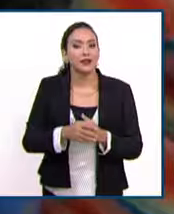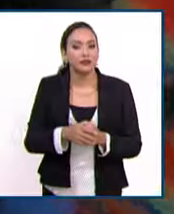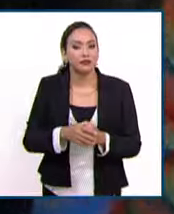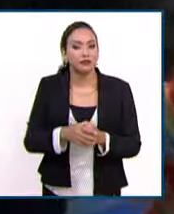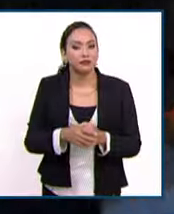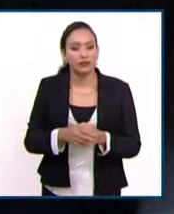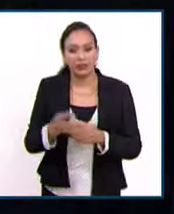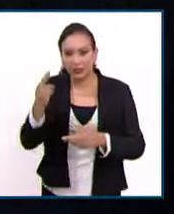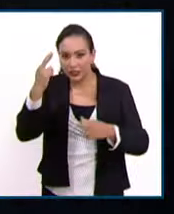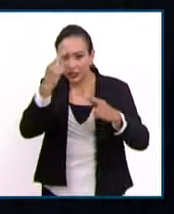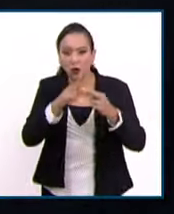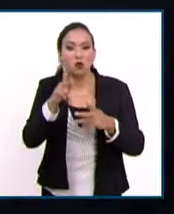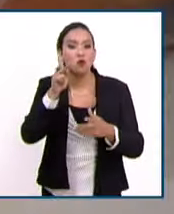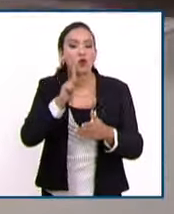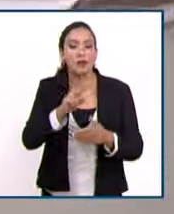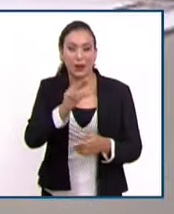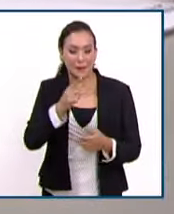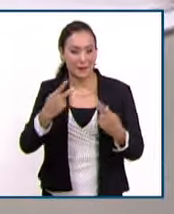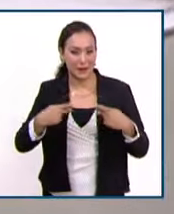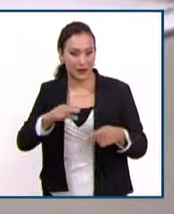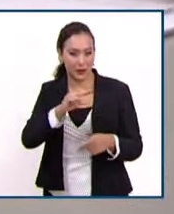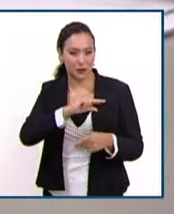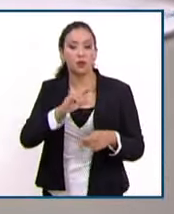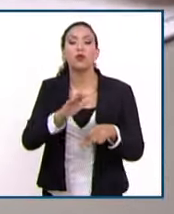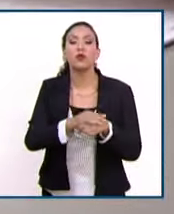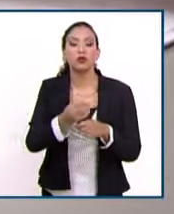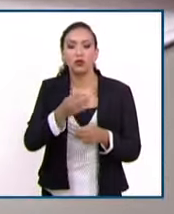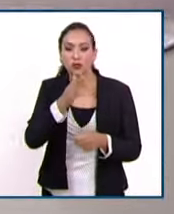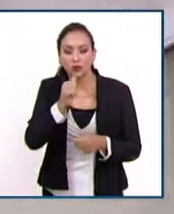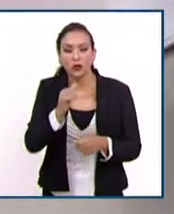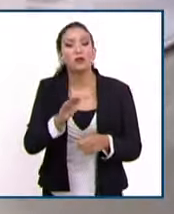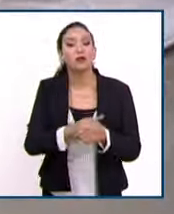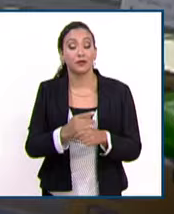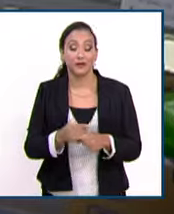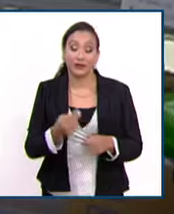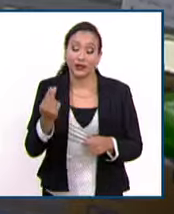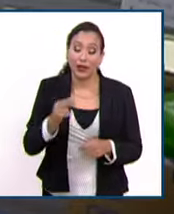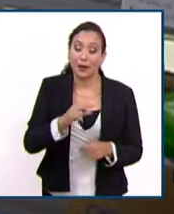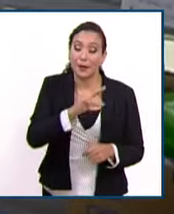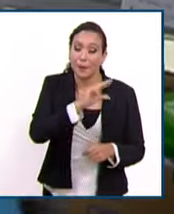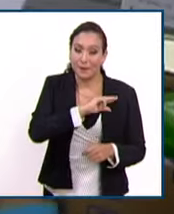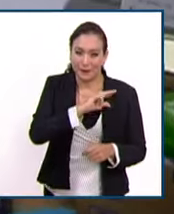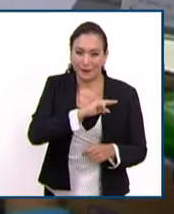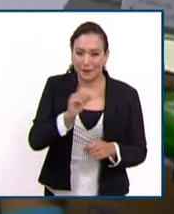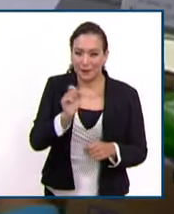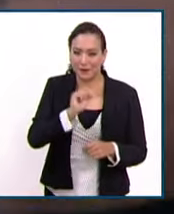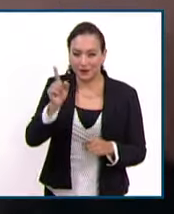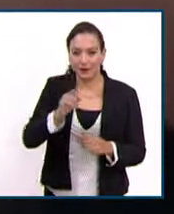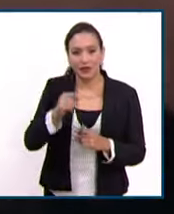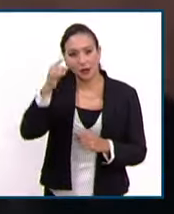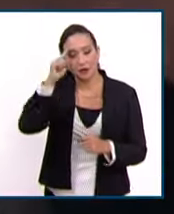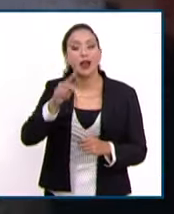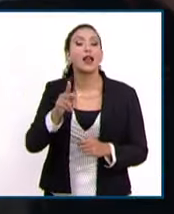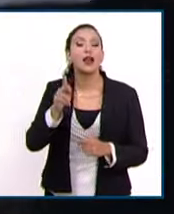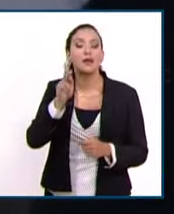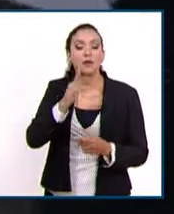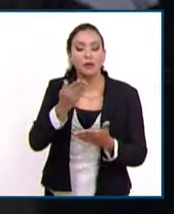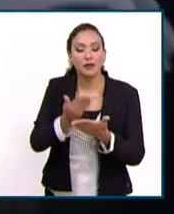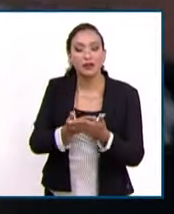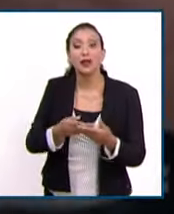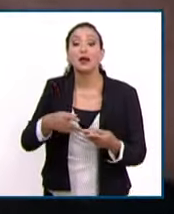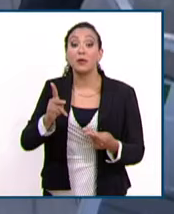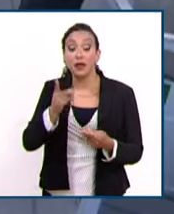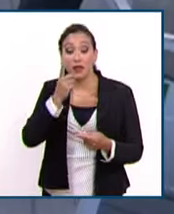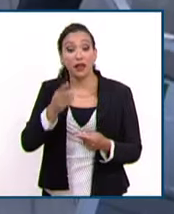prueba pericial por no señalar el domicilio del perito, pues ello es contrario al derecho de acceso a la justicia. Para el canal del Poder Judicial